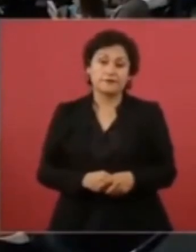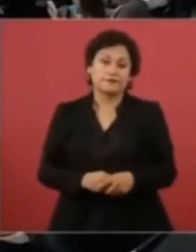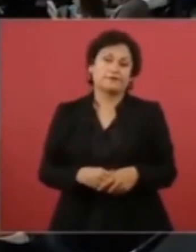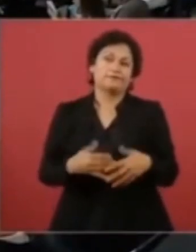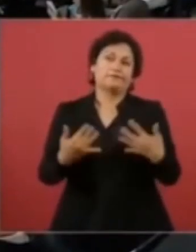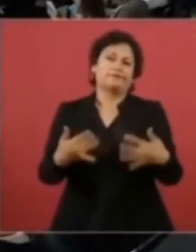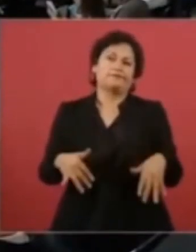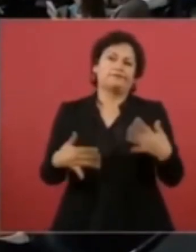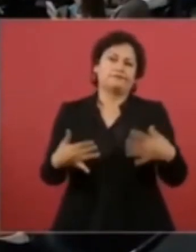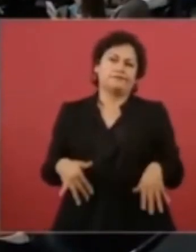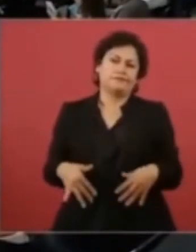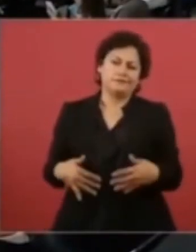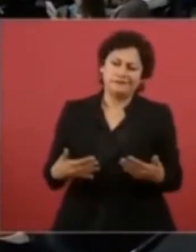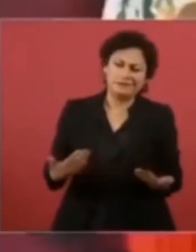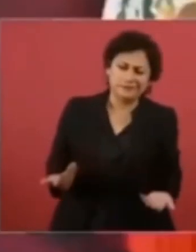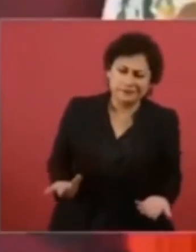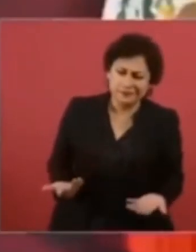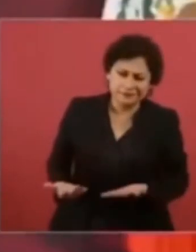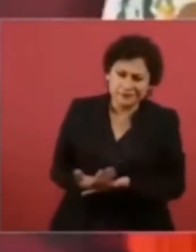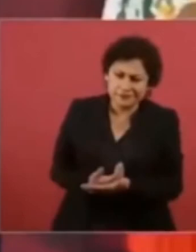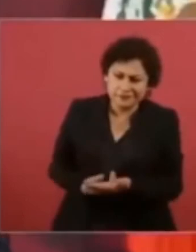Ahora sí que ¿de parte de quién?